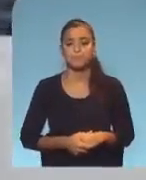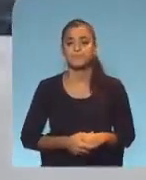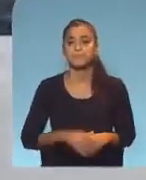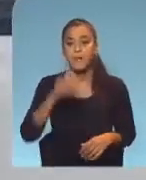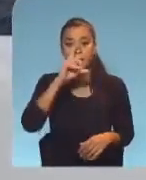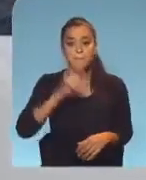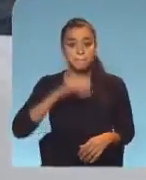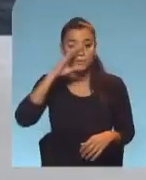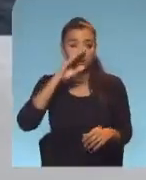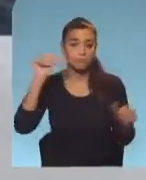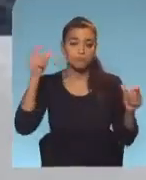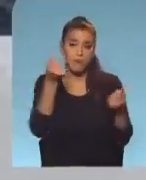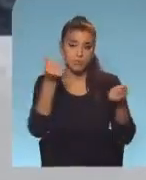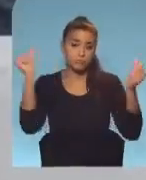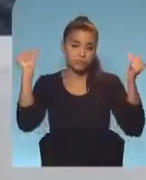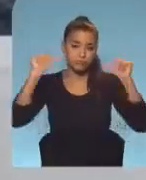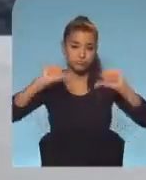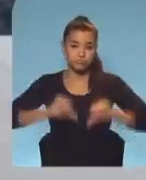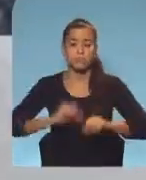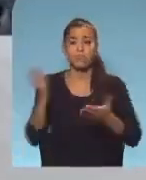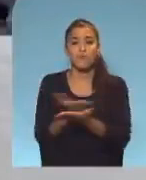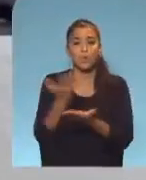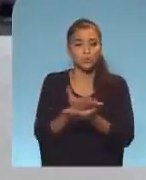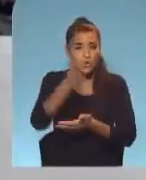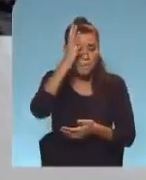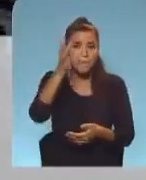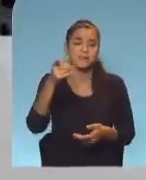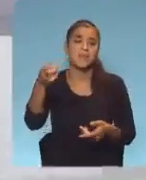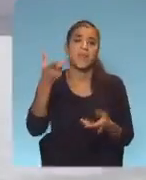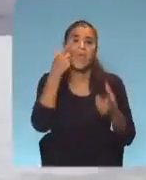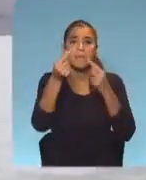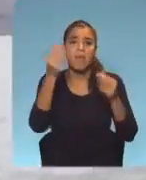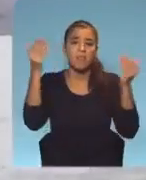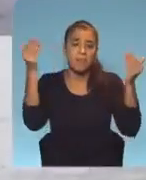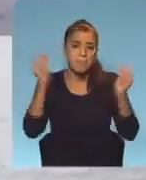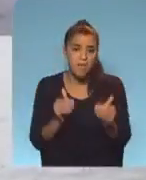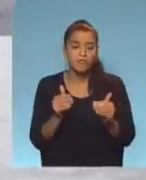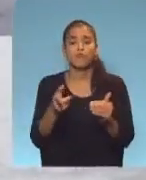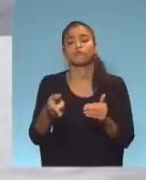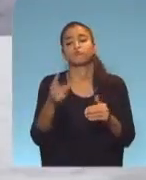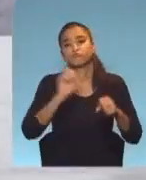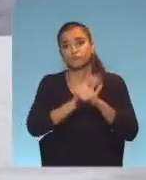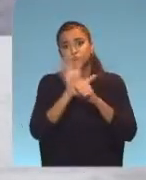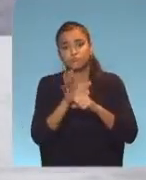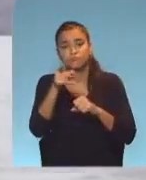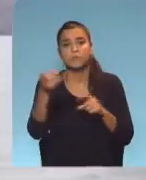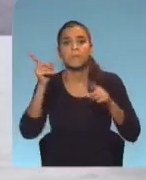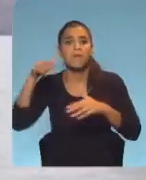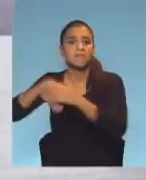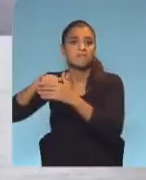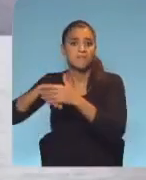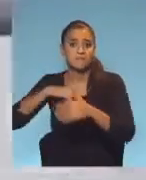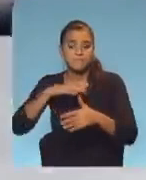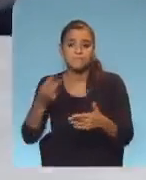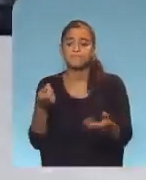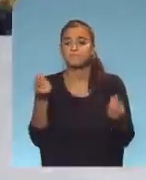derrumbe del precio del petróleo. El exceso de producción, la caída de la demanda por el coronavirus y la falta de almacenamiento hicieron